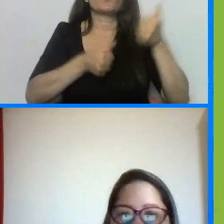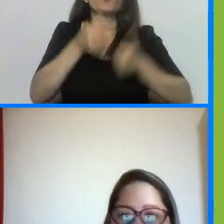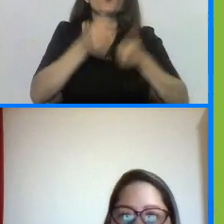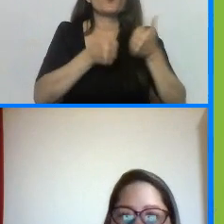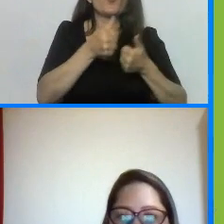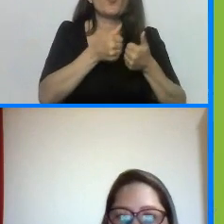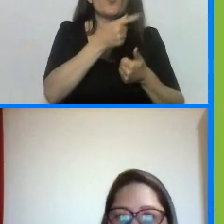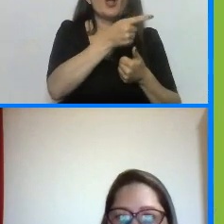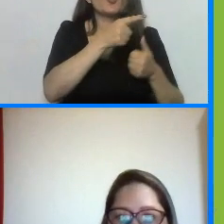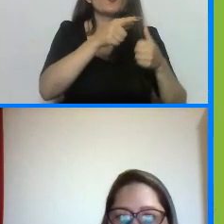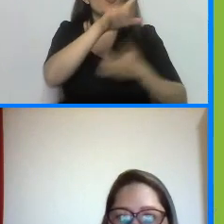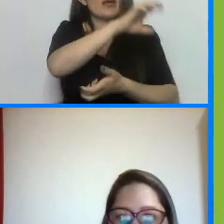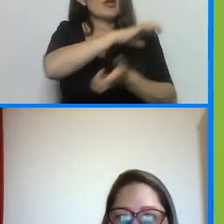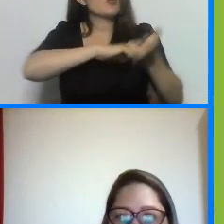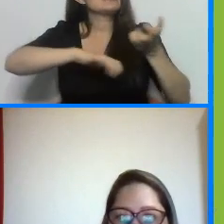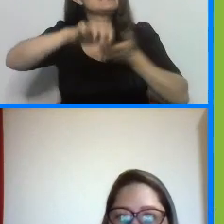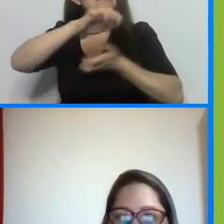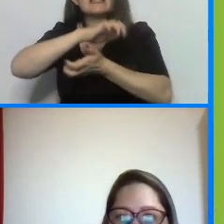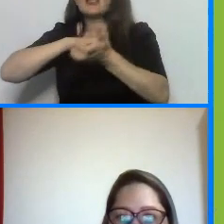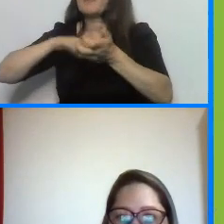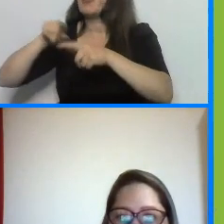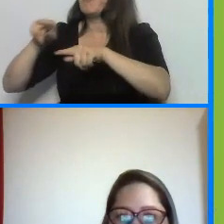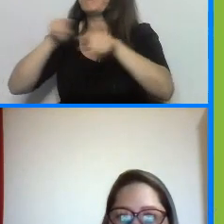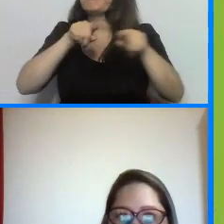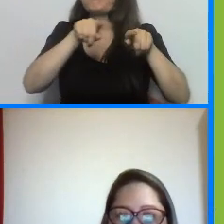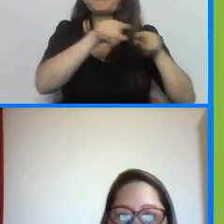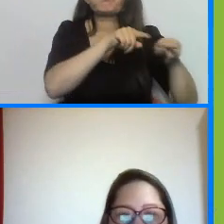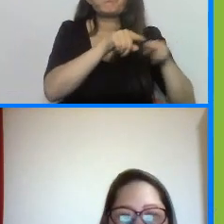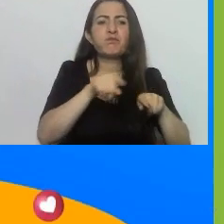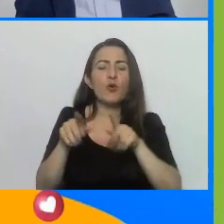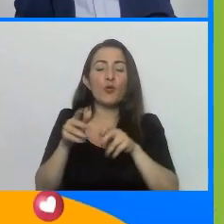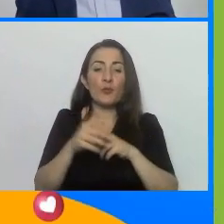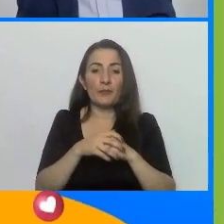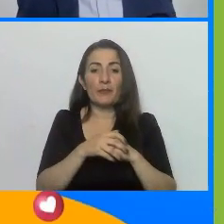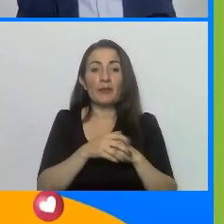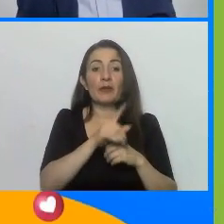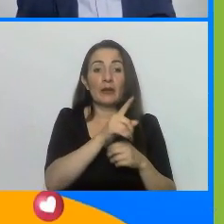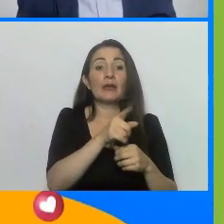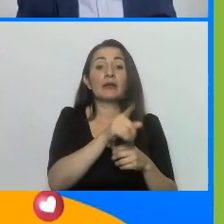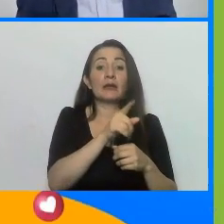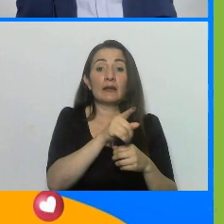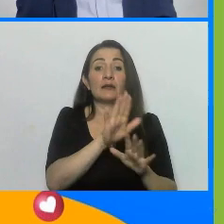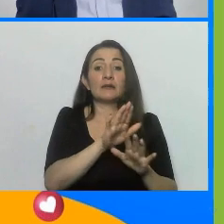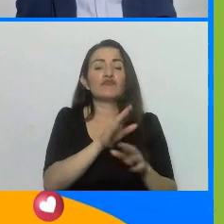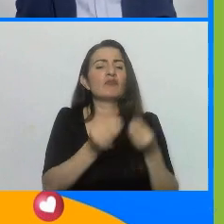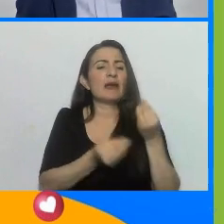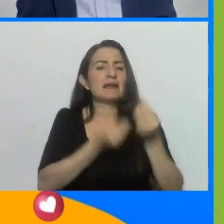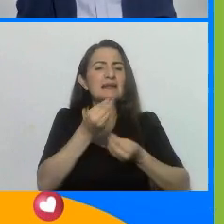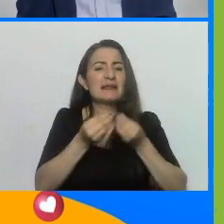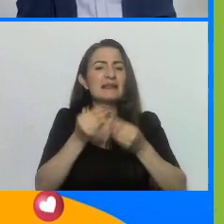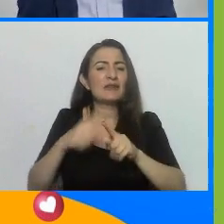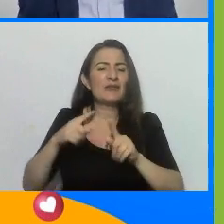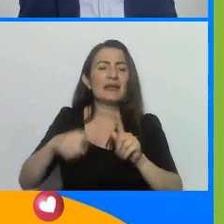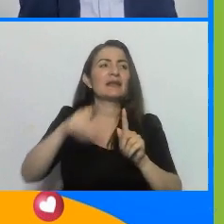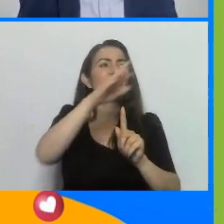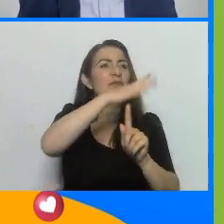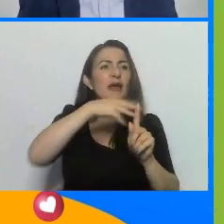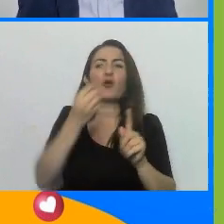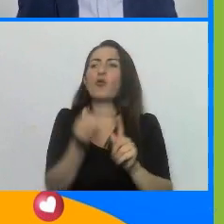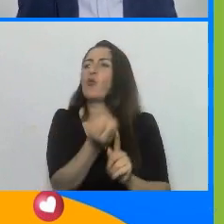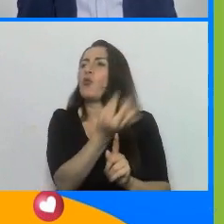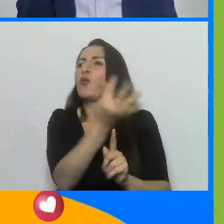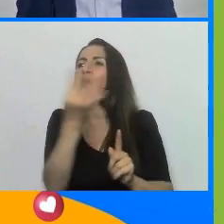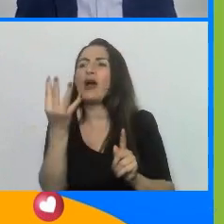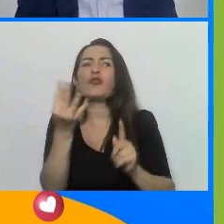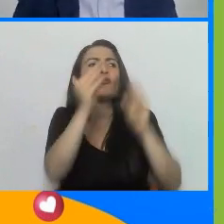cómo son los ecosistemas, o sea, qué pasa en un ecosistema. Y lo primero que nos indica la ecología, ¿sí? Es cuántos ecosistemas